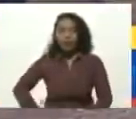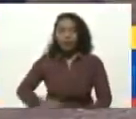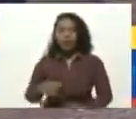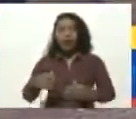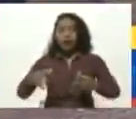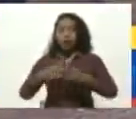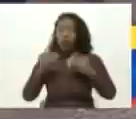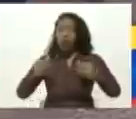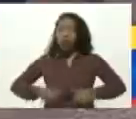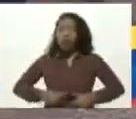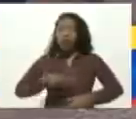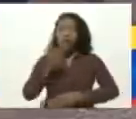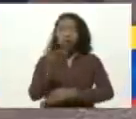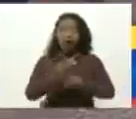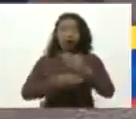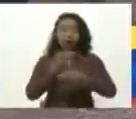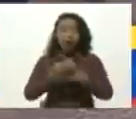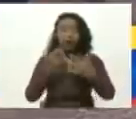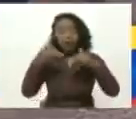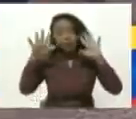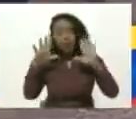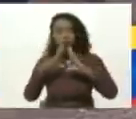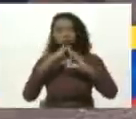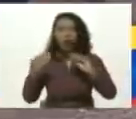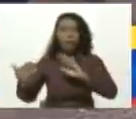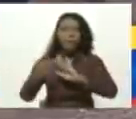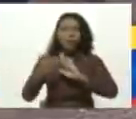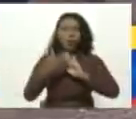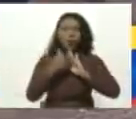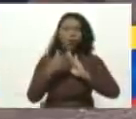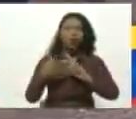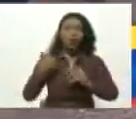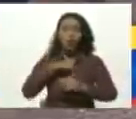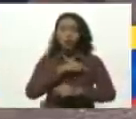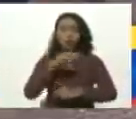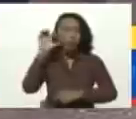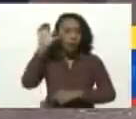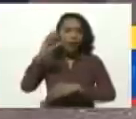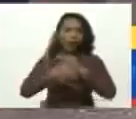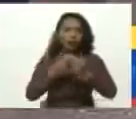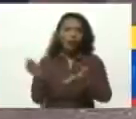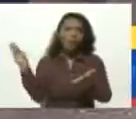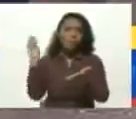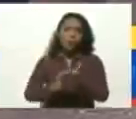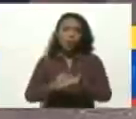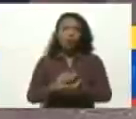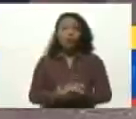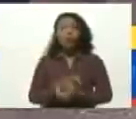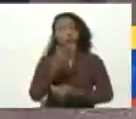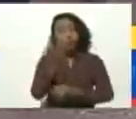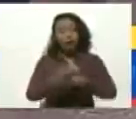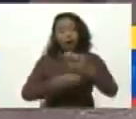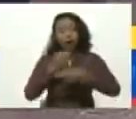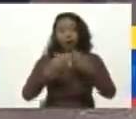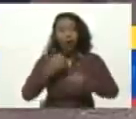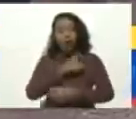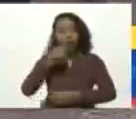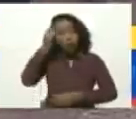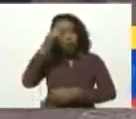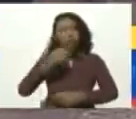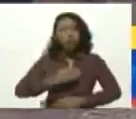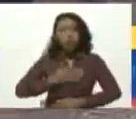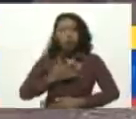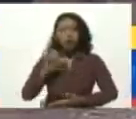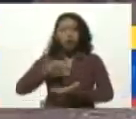el esfuerzo que usted ha hecho, a pesar de todas las adversidades que en contra de nuestro país se han impuesto. Usted ha garantizado que nuestro pueblo pueda,